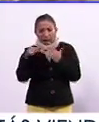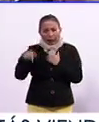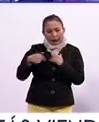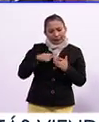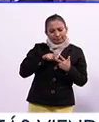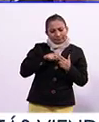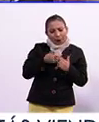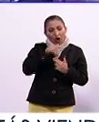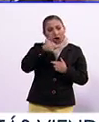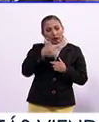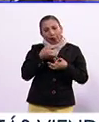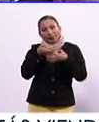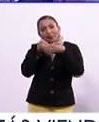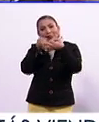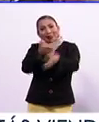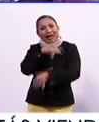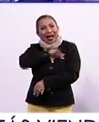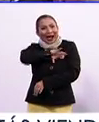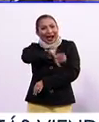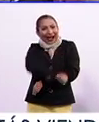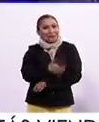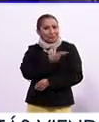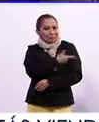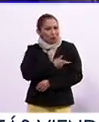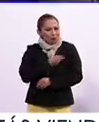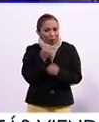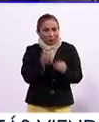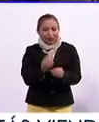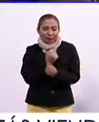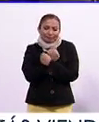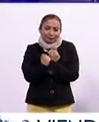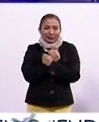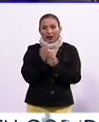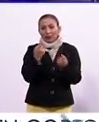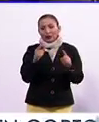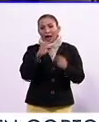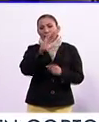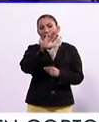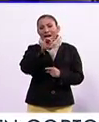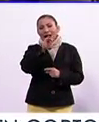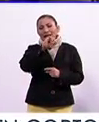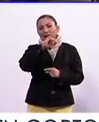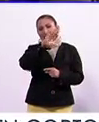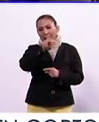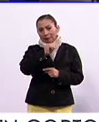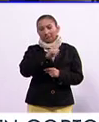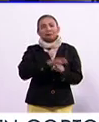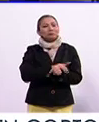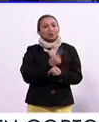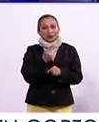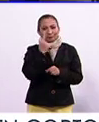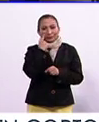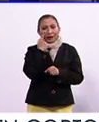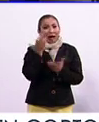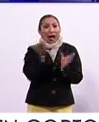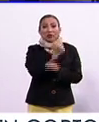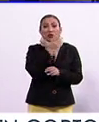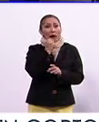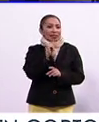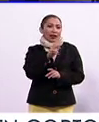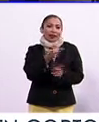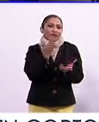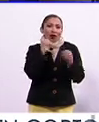surgió otra de mis vocaciones, el amor a la música clásica, porque no había